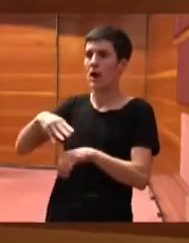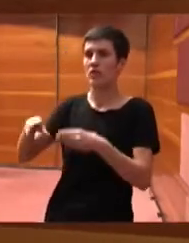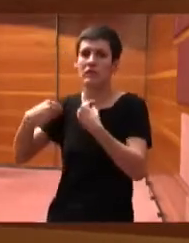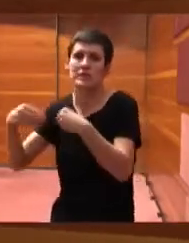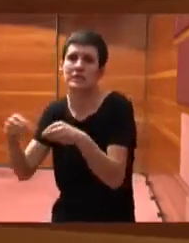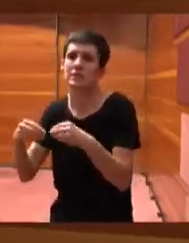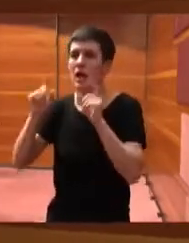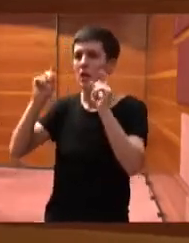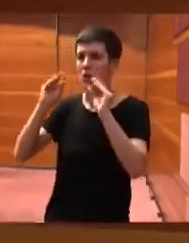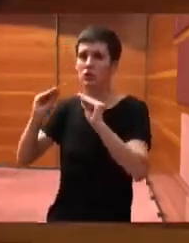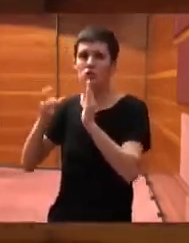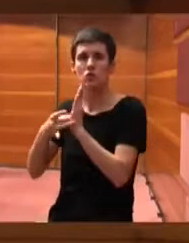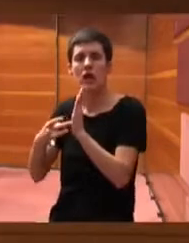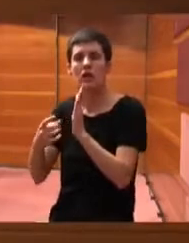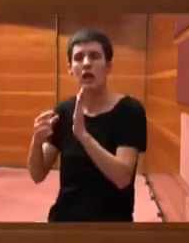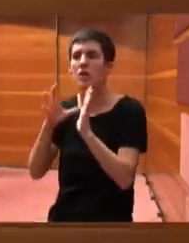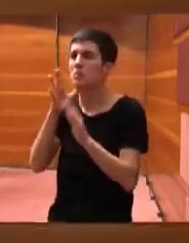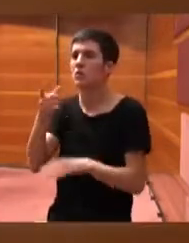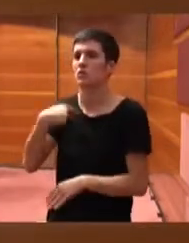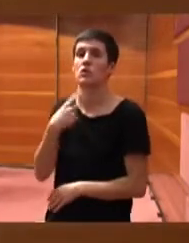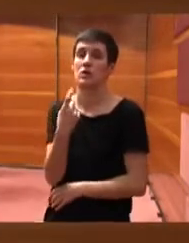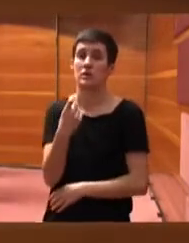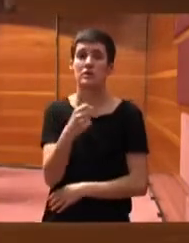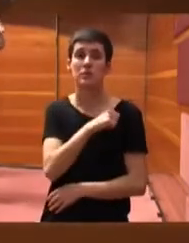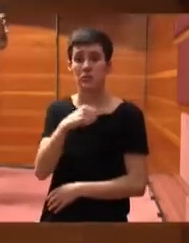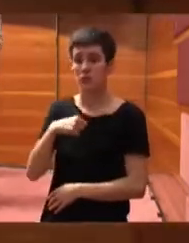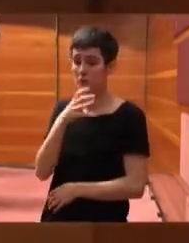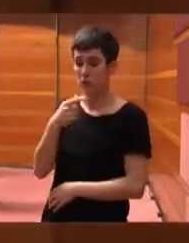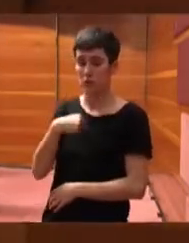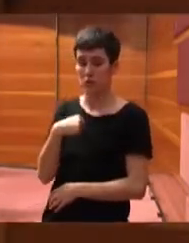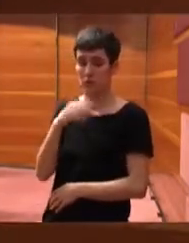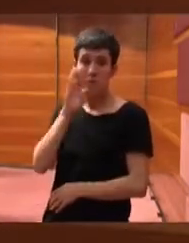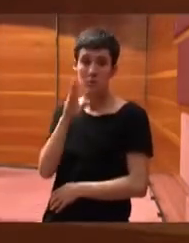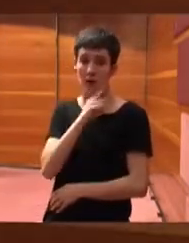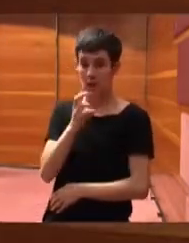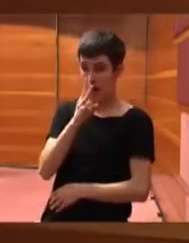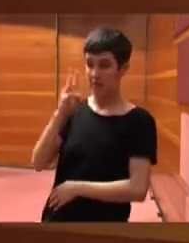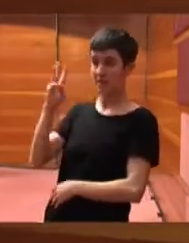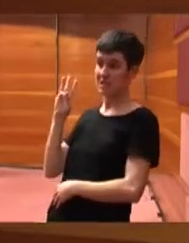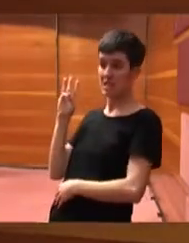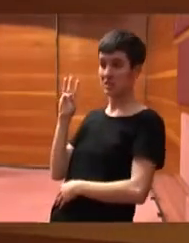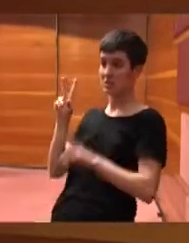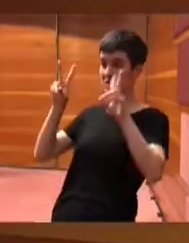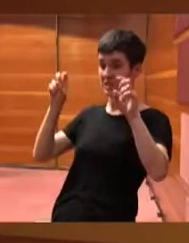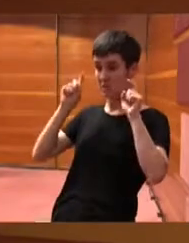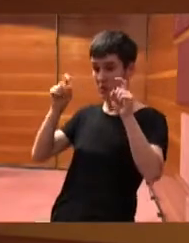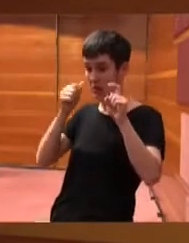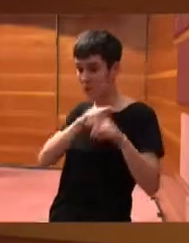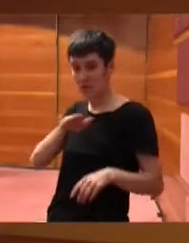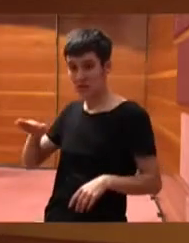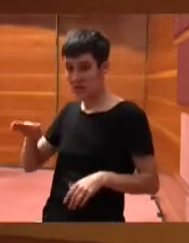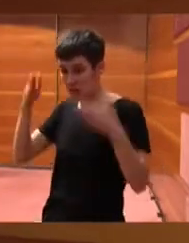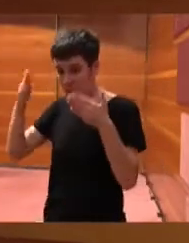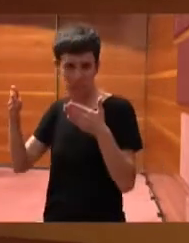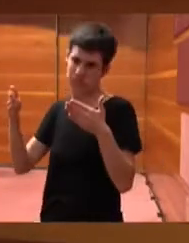tal, porque es un tema, una necesidad personal, porque ahora soy madre. Hace 3 años no me hubiese involucrado en el tema de la educación infantil ni por